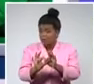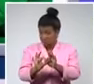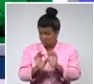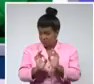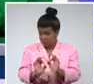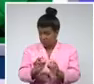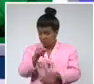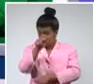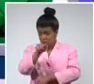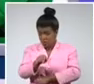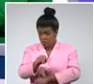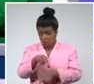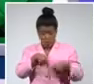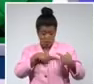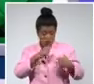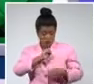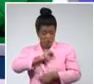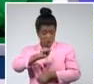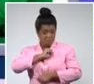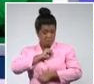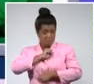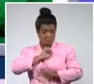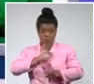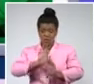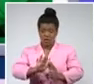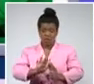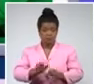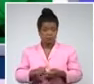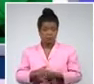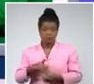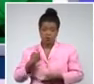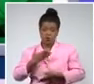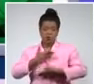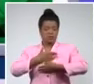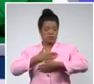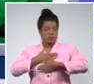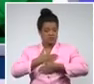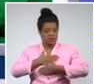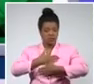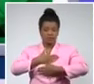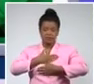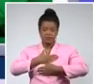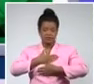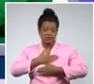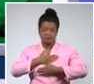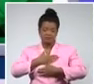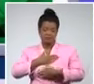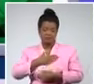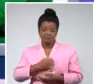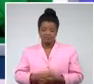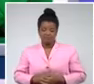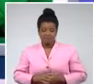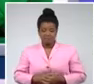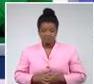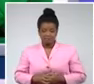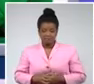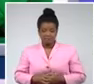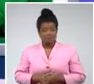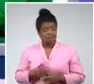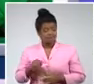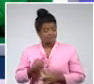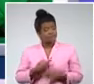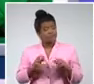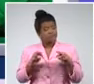hace una parada cardiorrespiratoria en asistolia, de la cual no fue posible su reanimación. Reiteramos